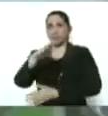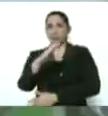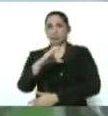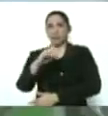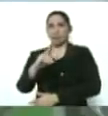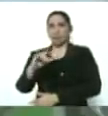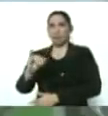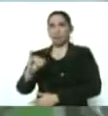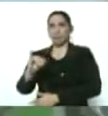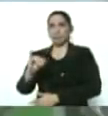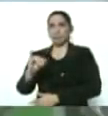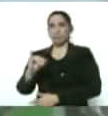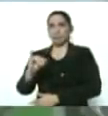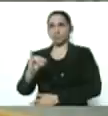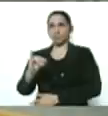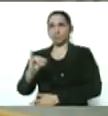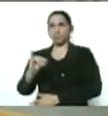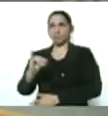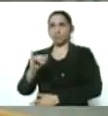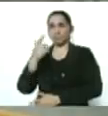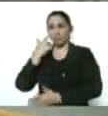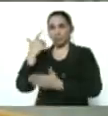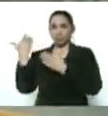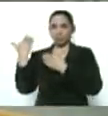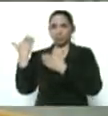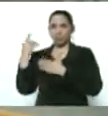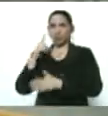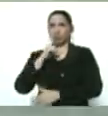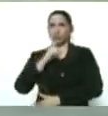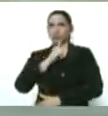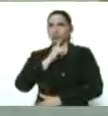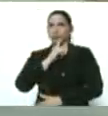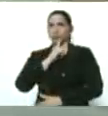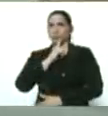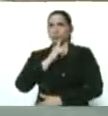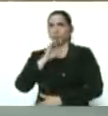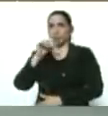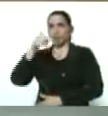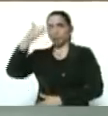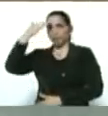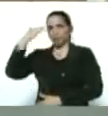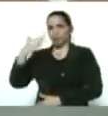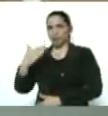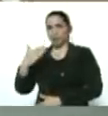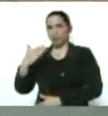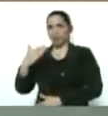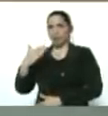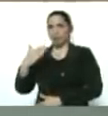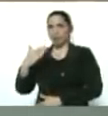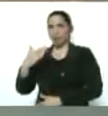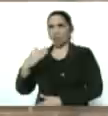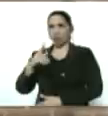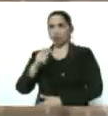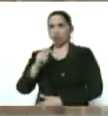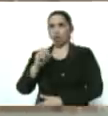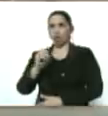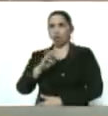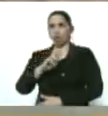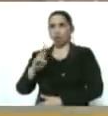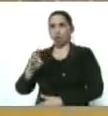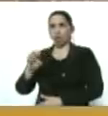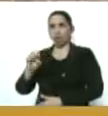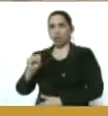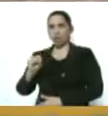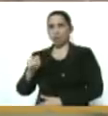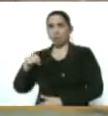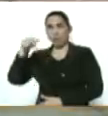de la urbanización Bararida, que lleva por nombre General de Brigada Torre Finol. Aquí